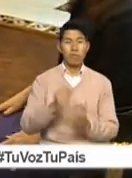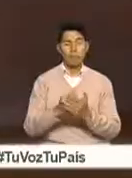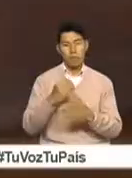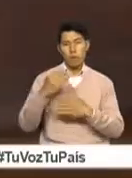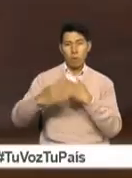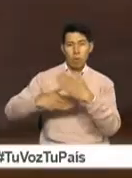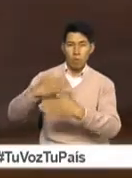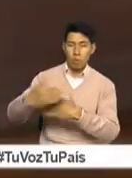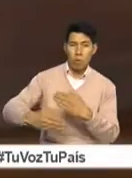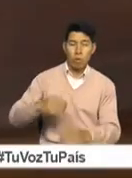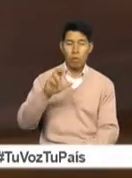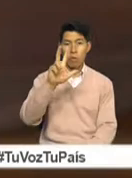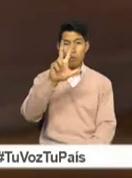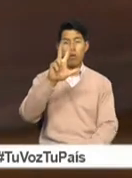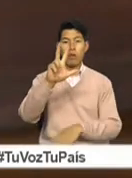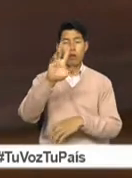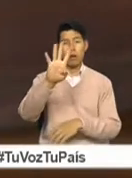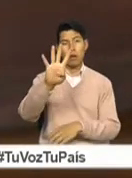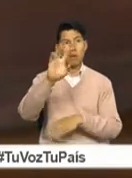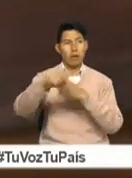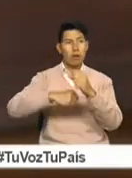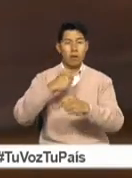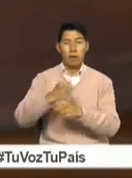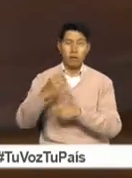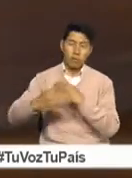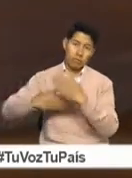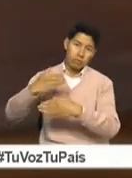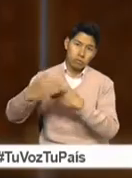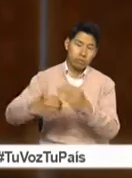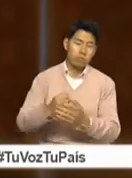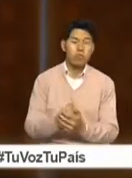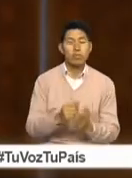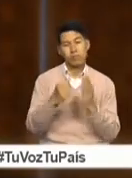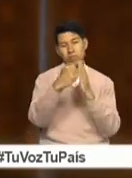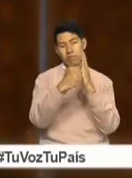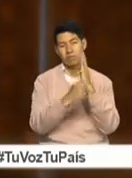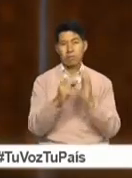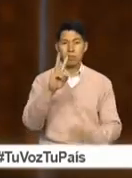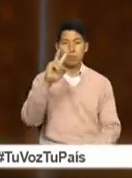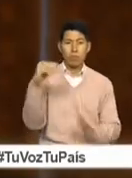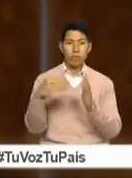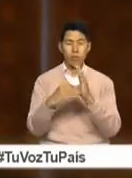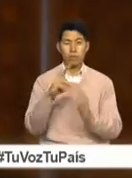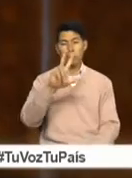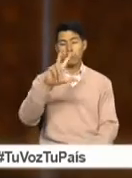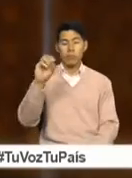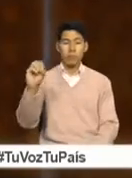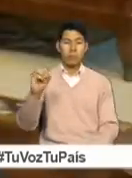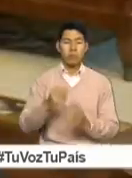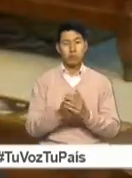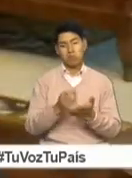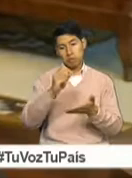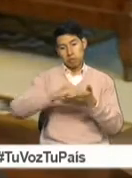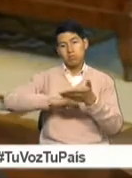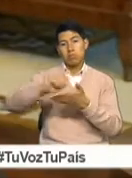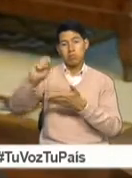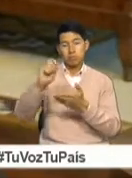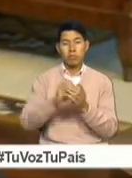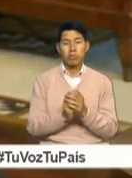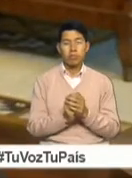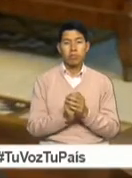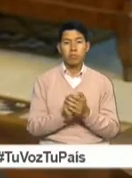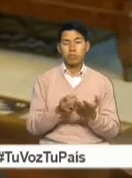17 objetivos de desarrollo sostenible de la agenda 2030 para el desarrollo sostenible fueron aprobados por los estados en